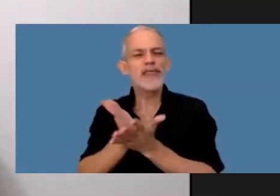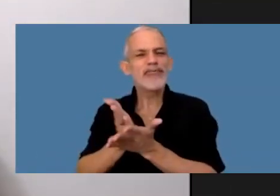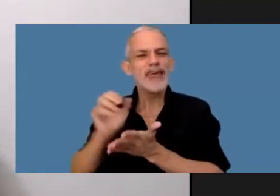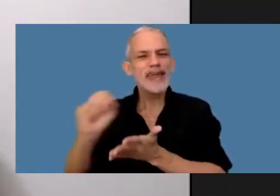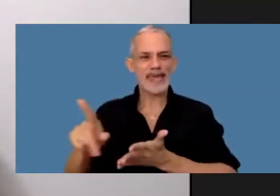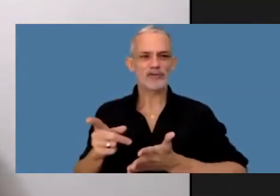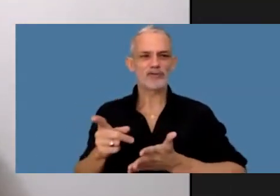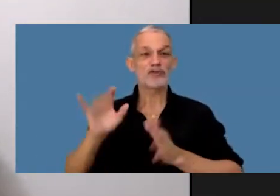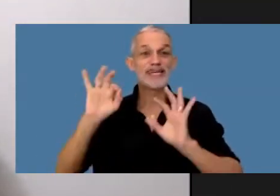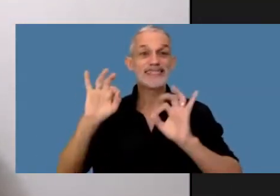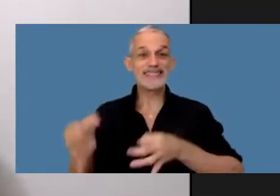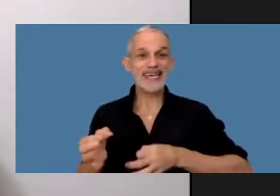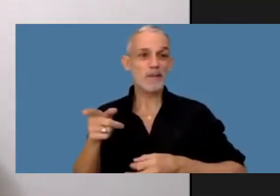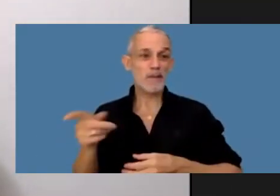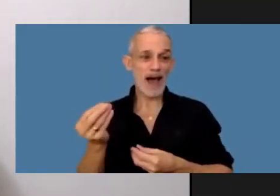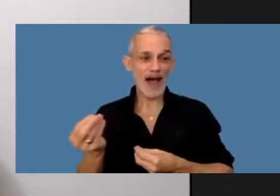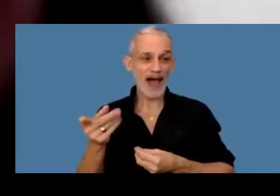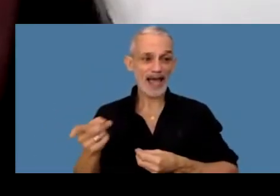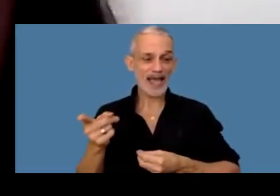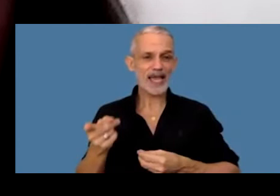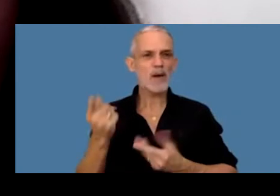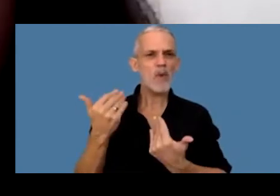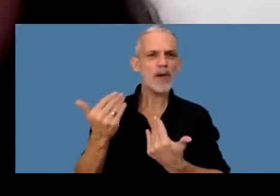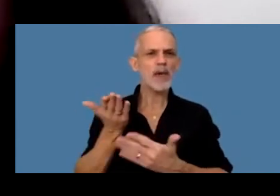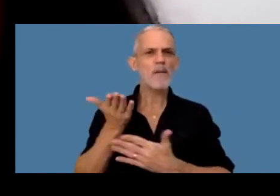Bueno, Caro, si querés continuar.